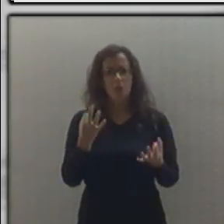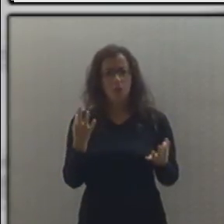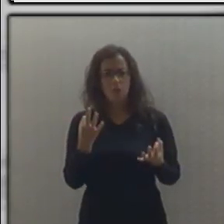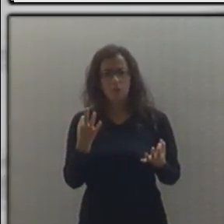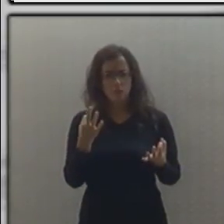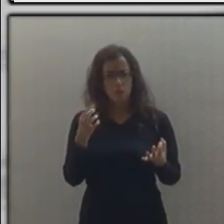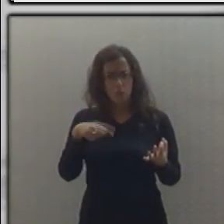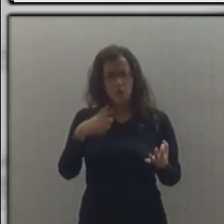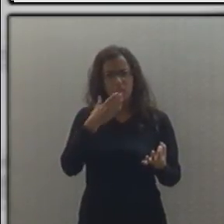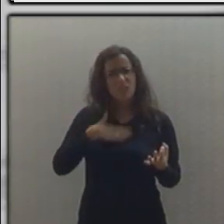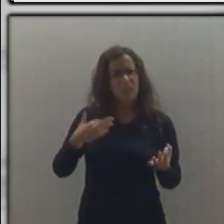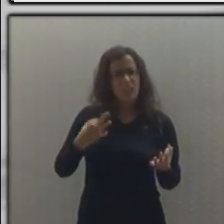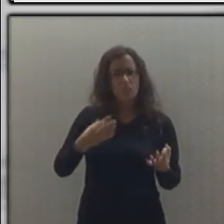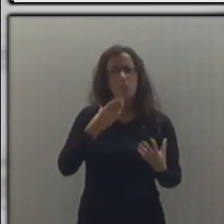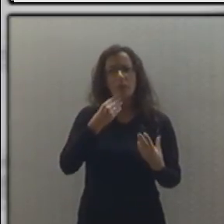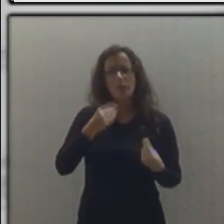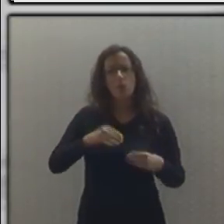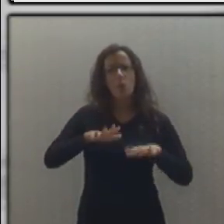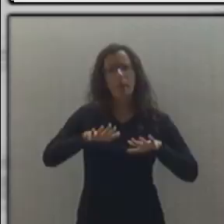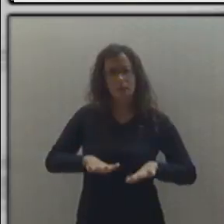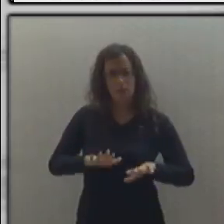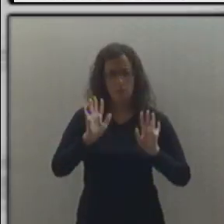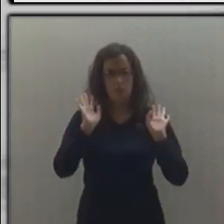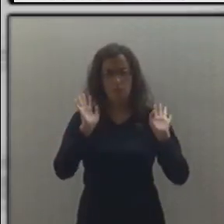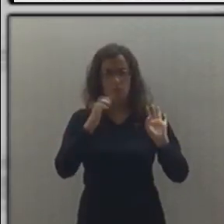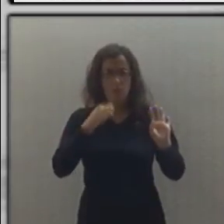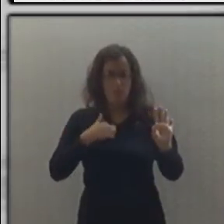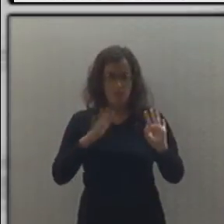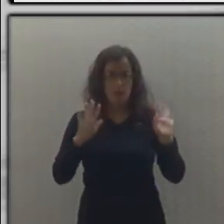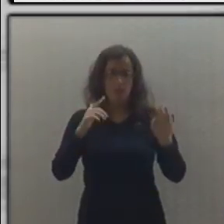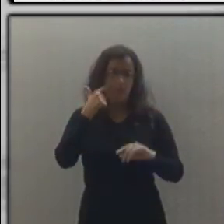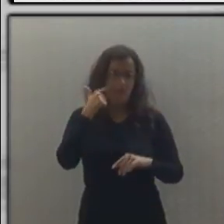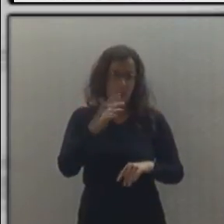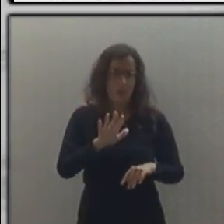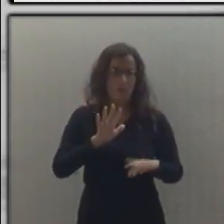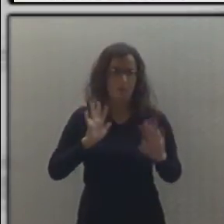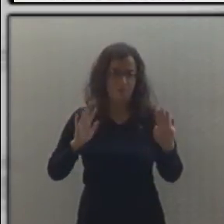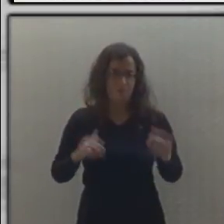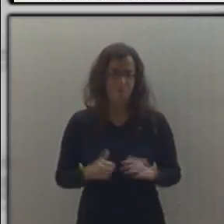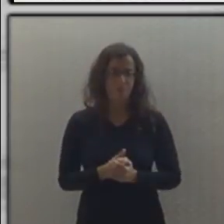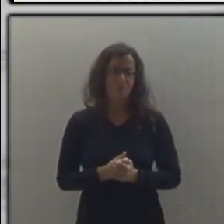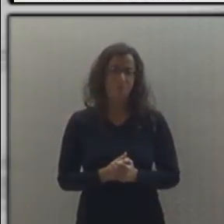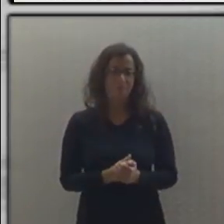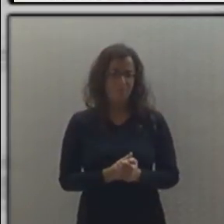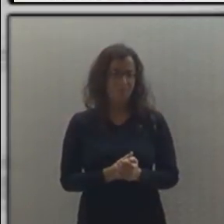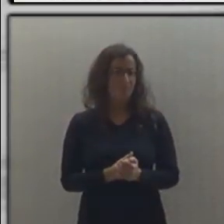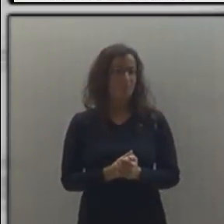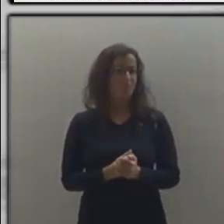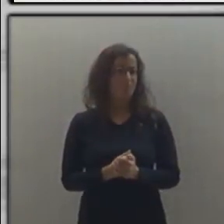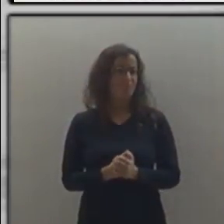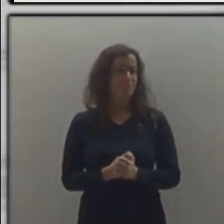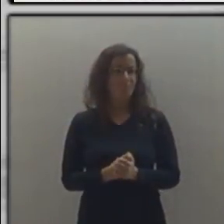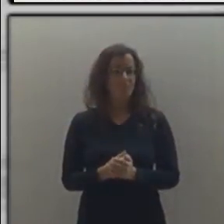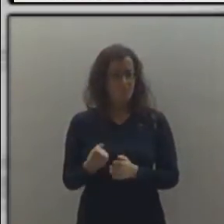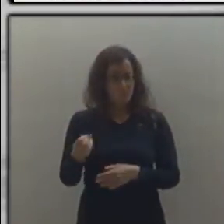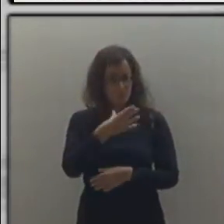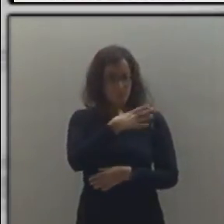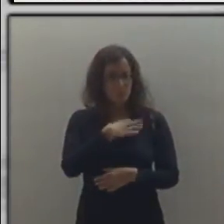envejecimiento pasivo. Entonces, bueno, para que vean cómo está un poco el panorama. No sé si me puedes